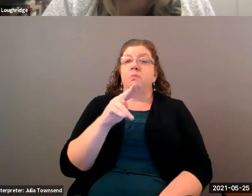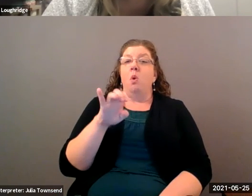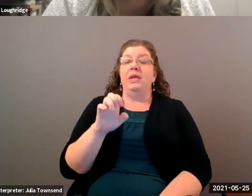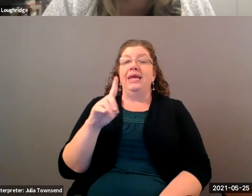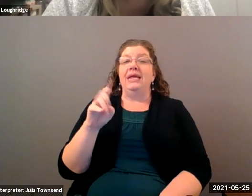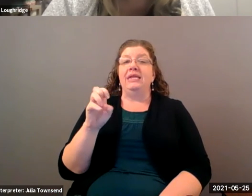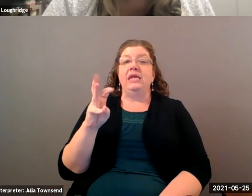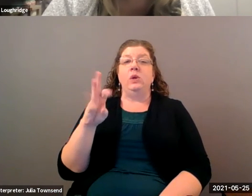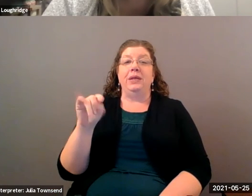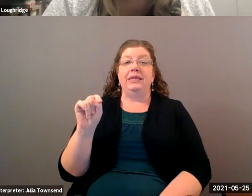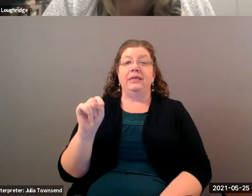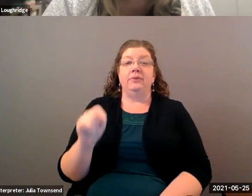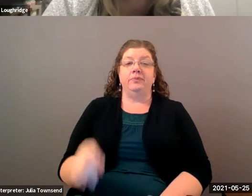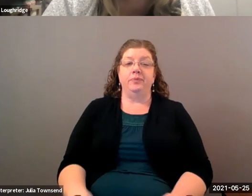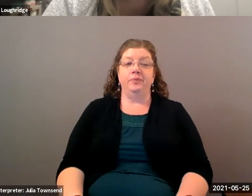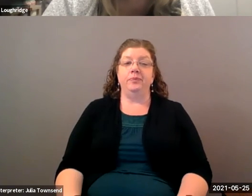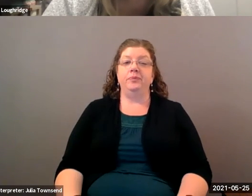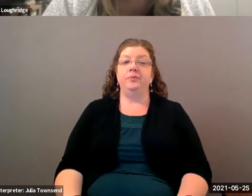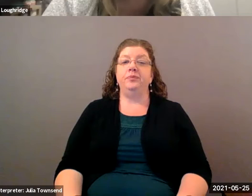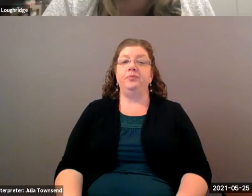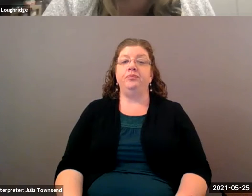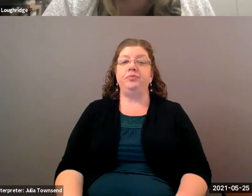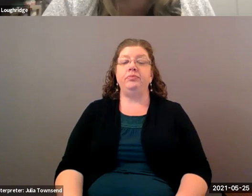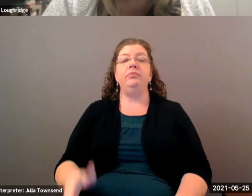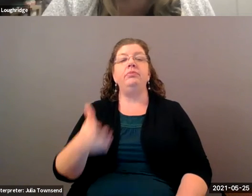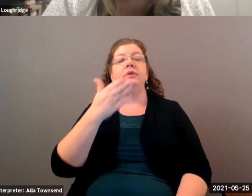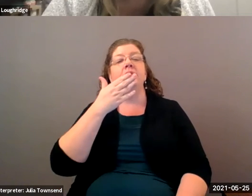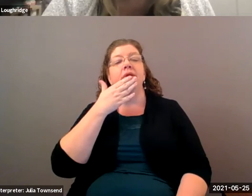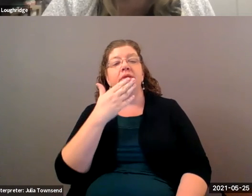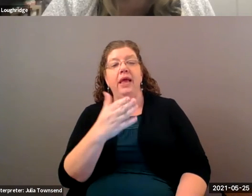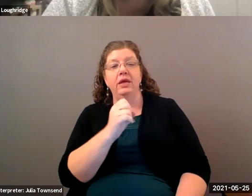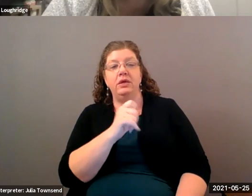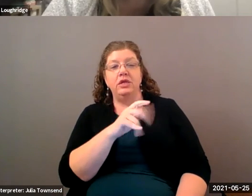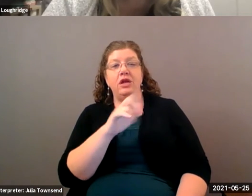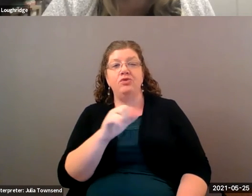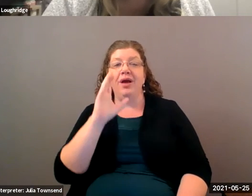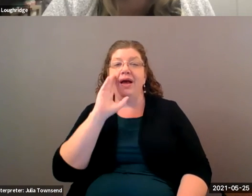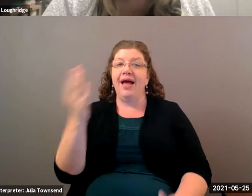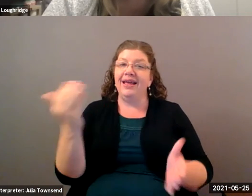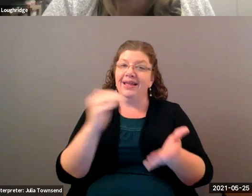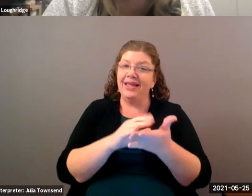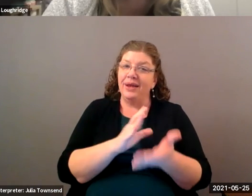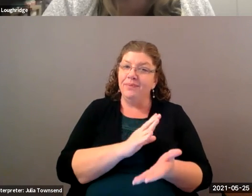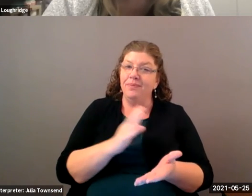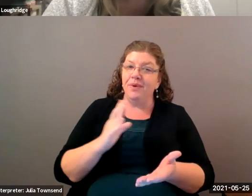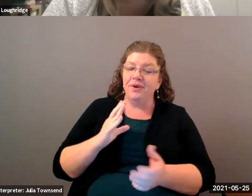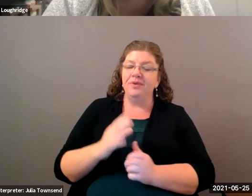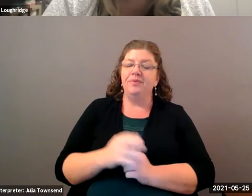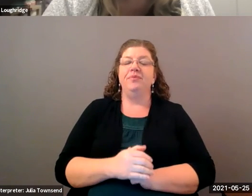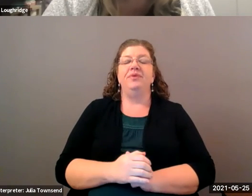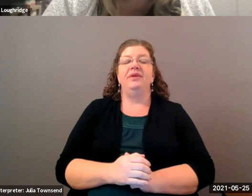Sí, la segunda persona es Moni DeWitt. Sí, gracias, Sandra.